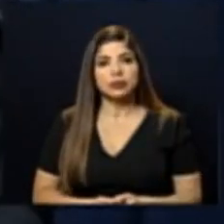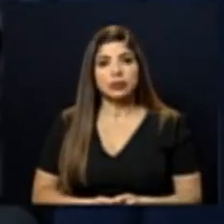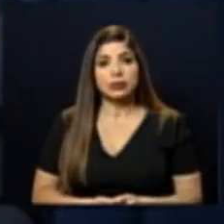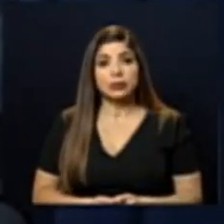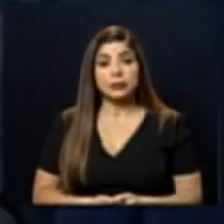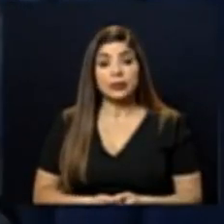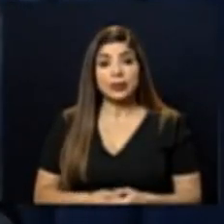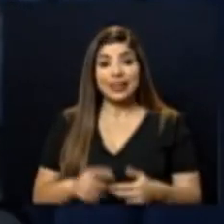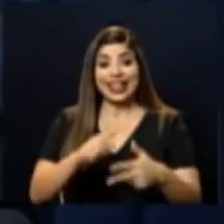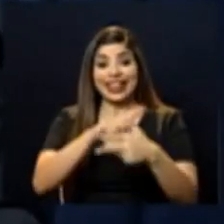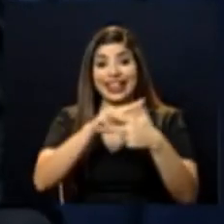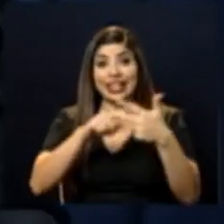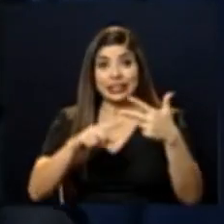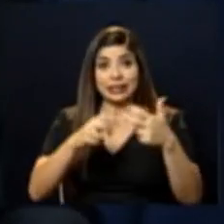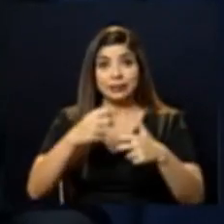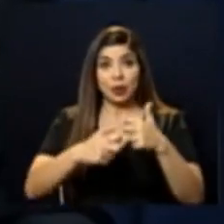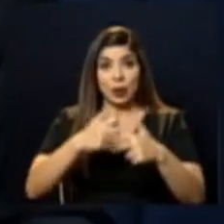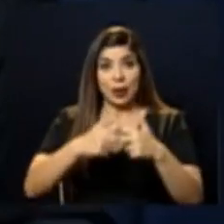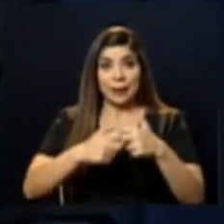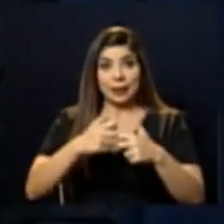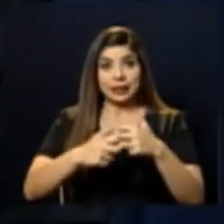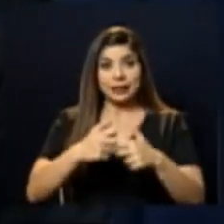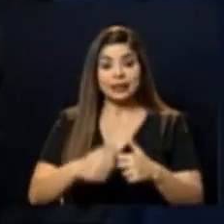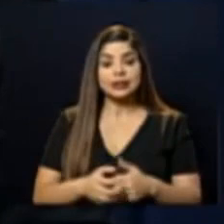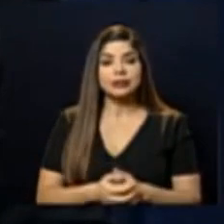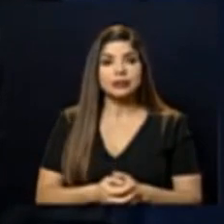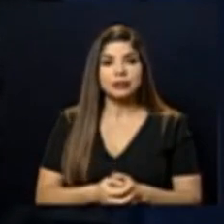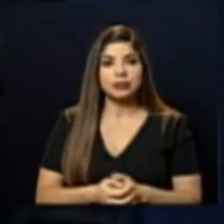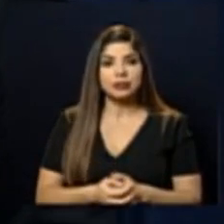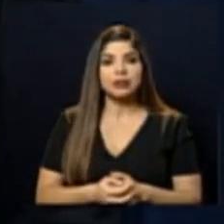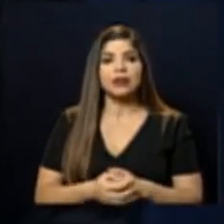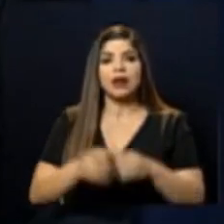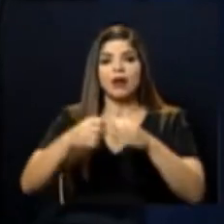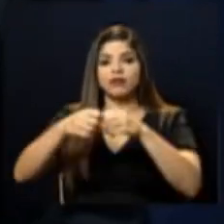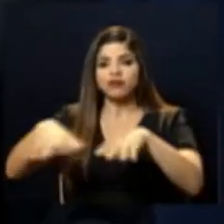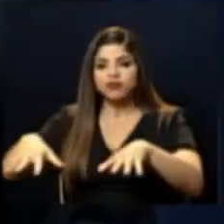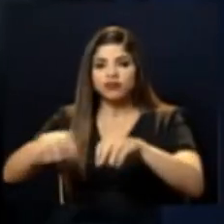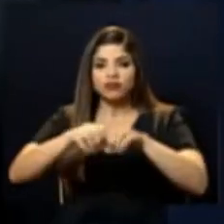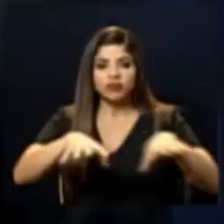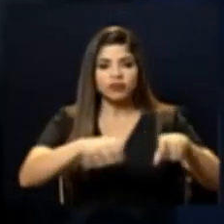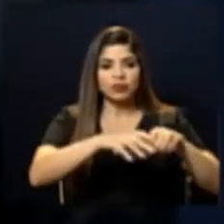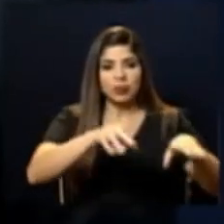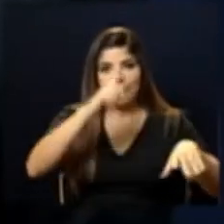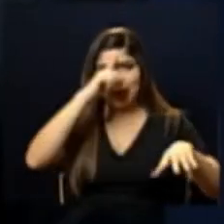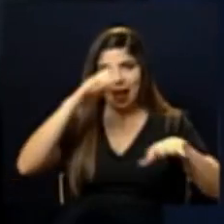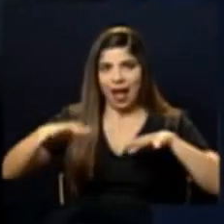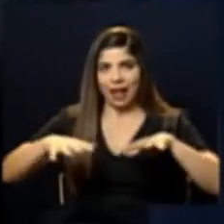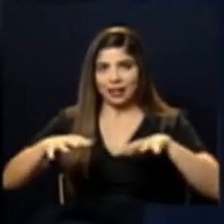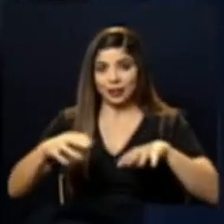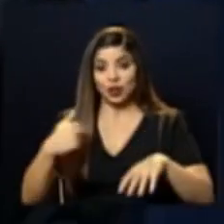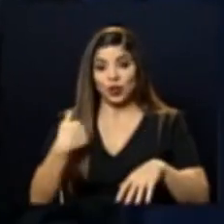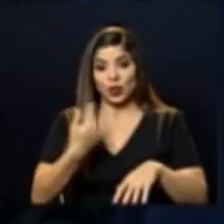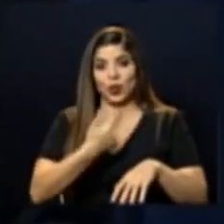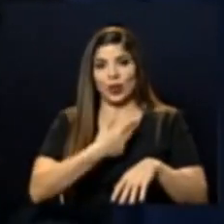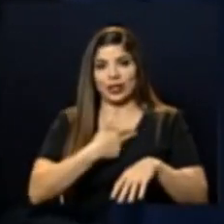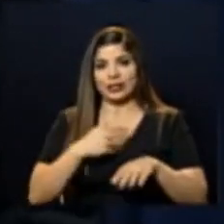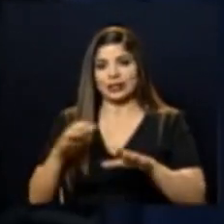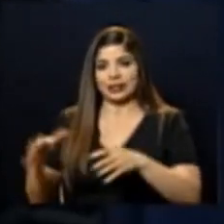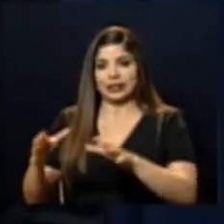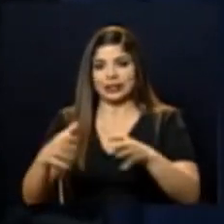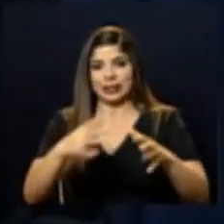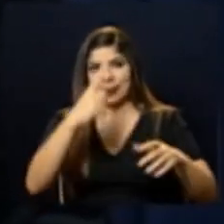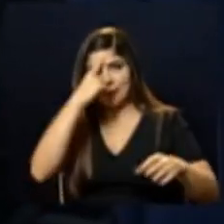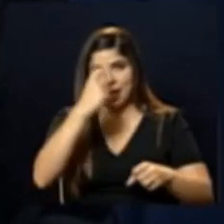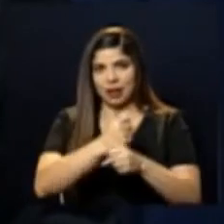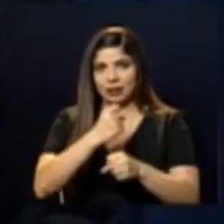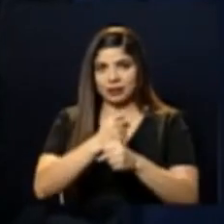De estas tres problemáticas derivan los campos de acción, nuestros campos de acción,